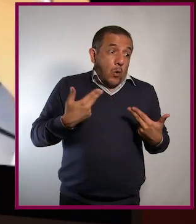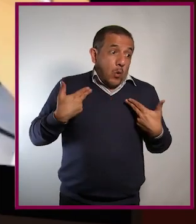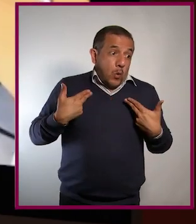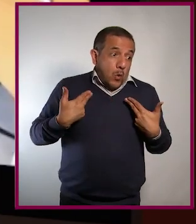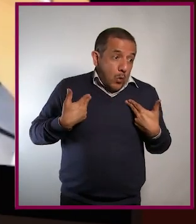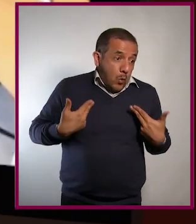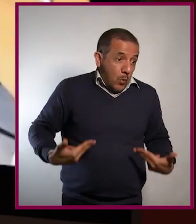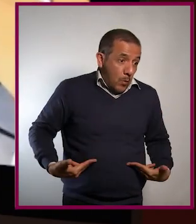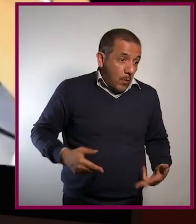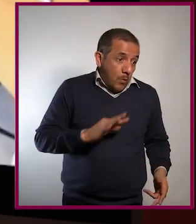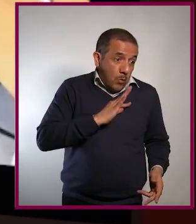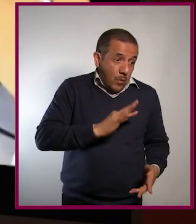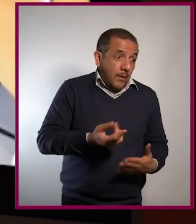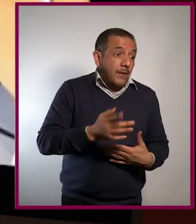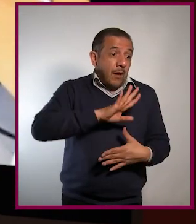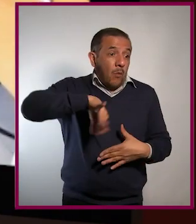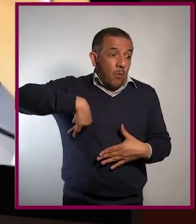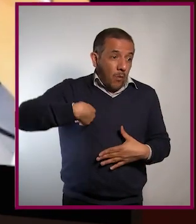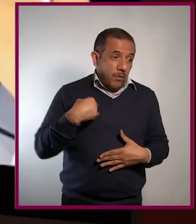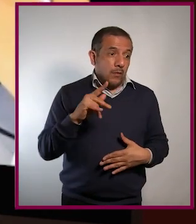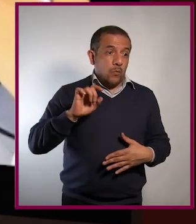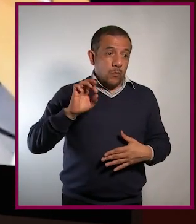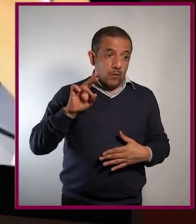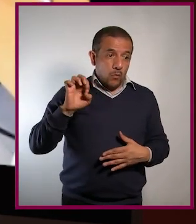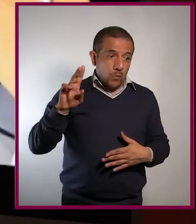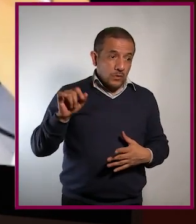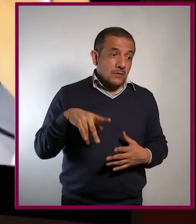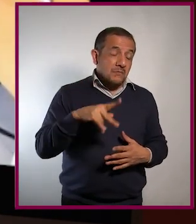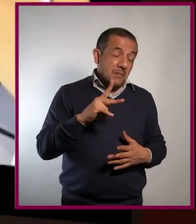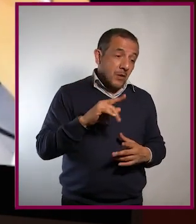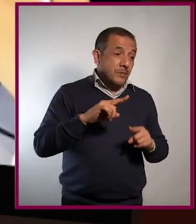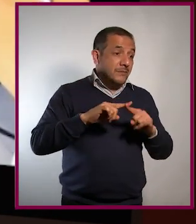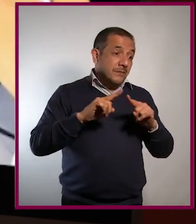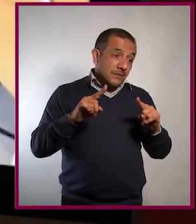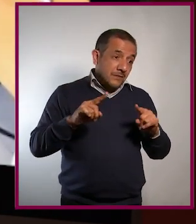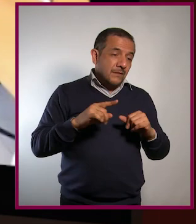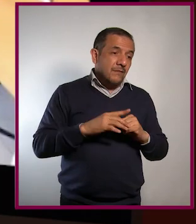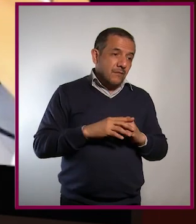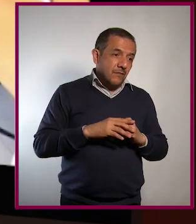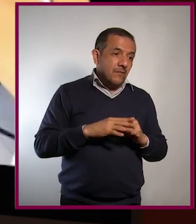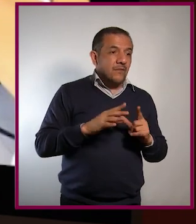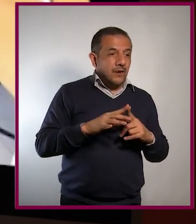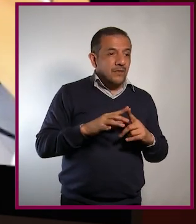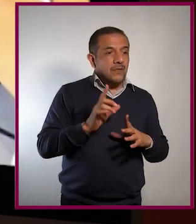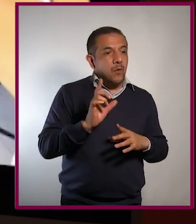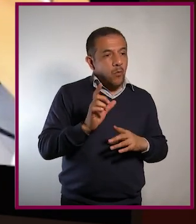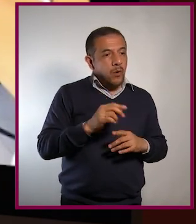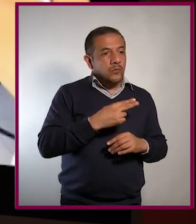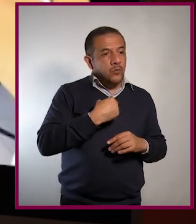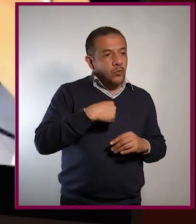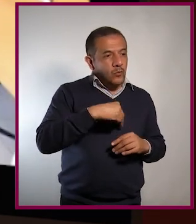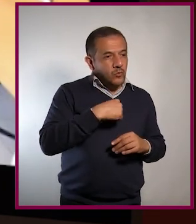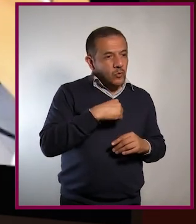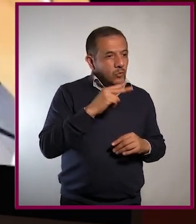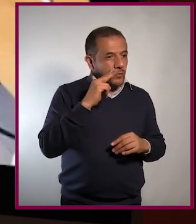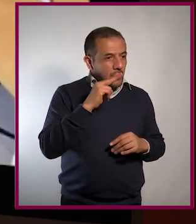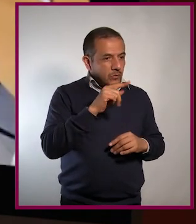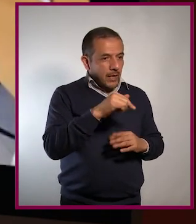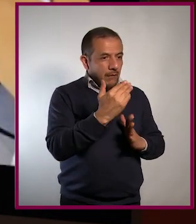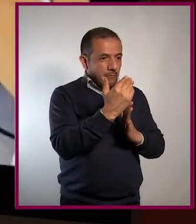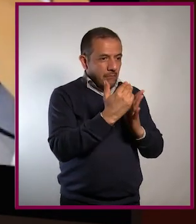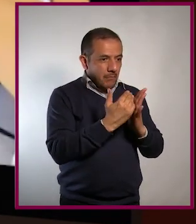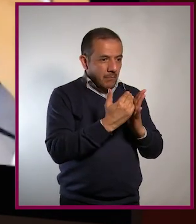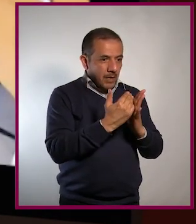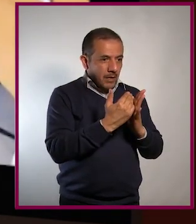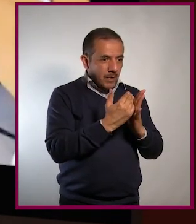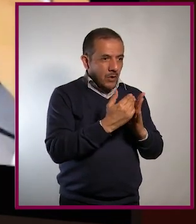seres humanos que todavía tienen tuberculosis latente, pero ya es muy diferente con esa disminución en la